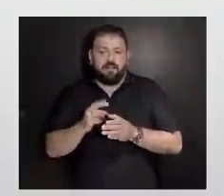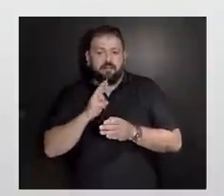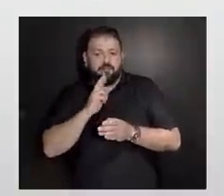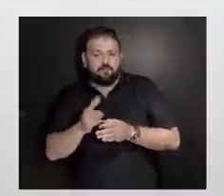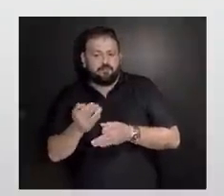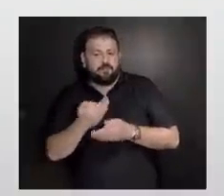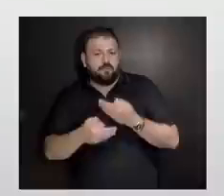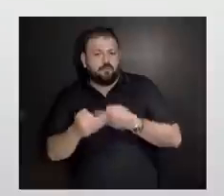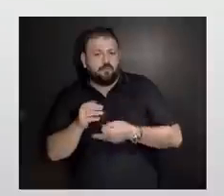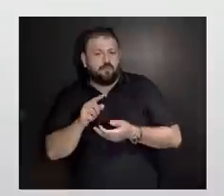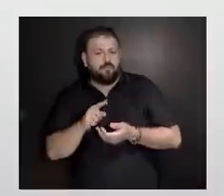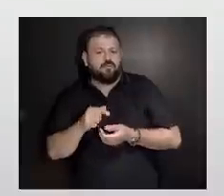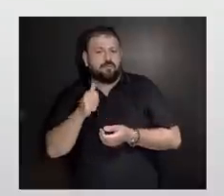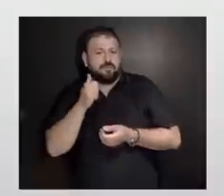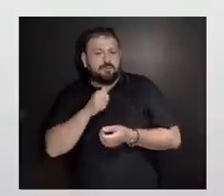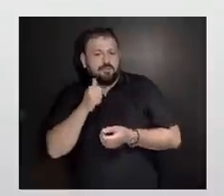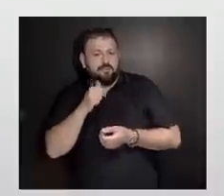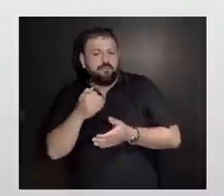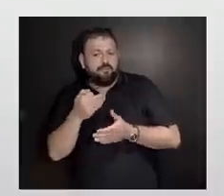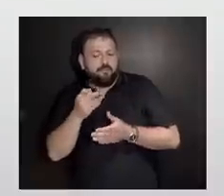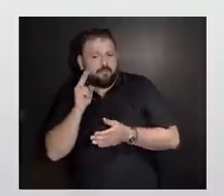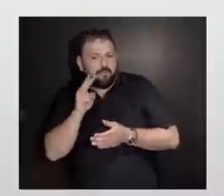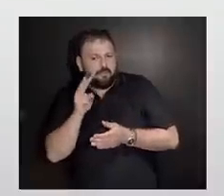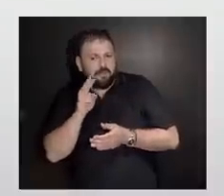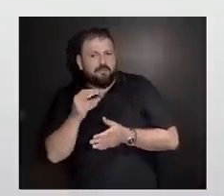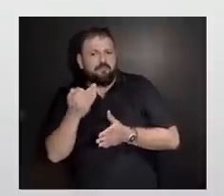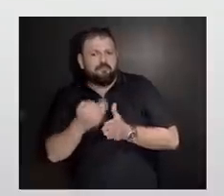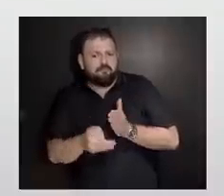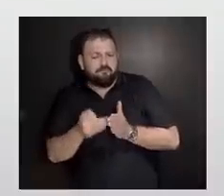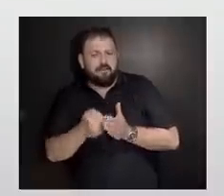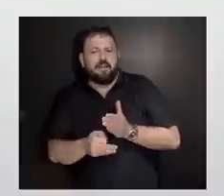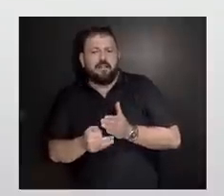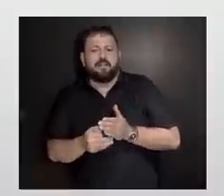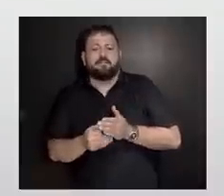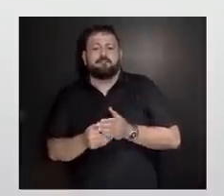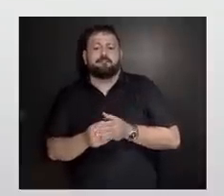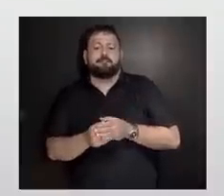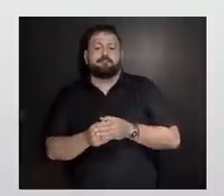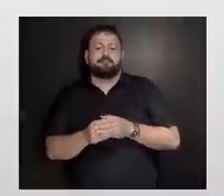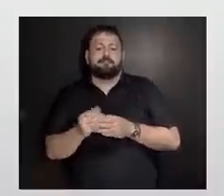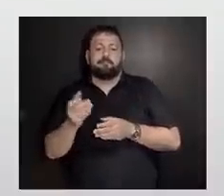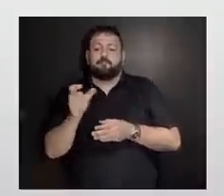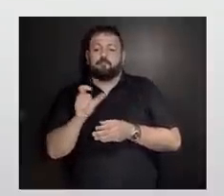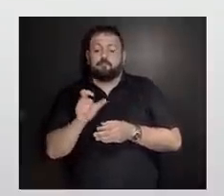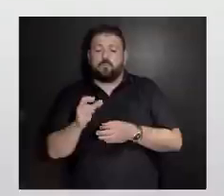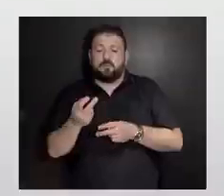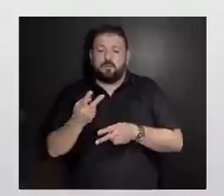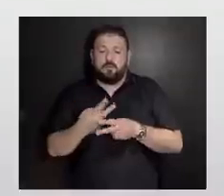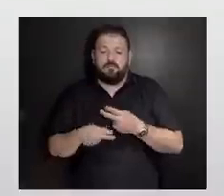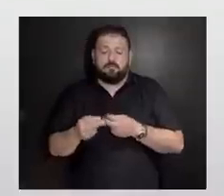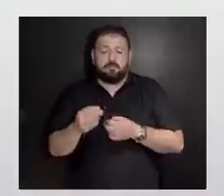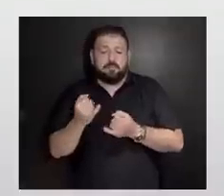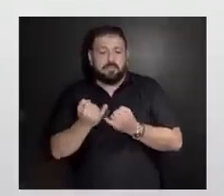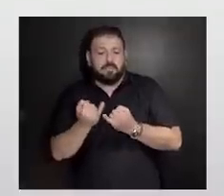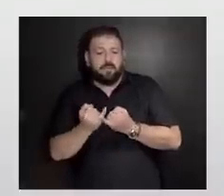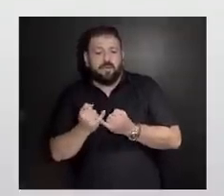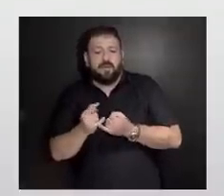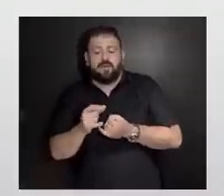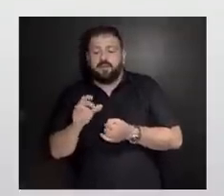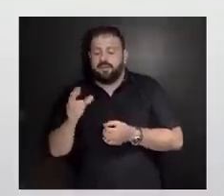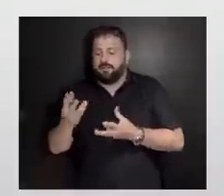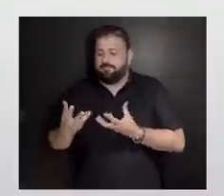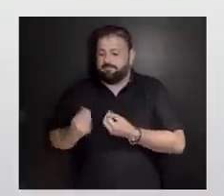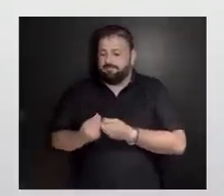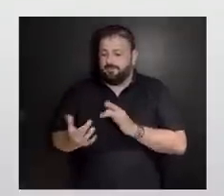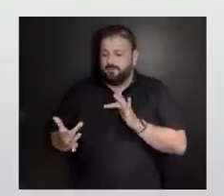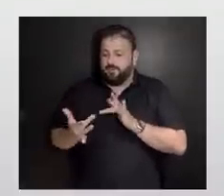una respuesta deficiente de la hormona antidiurética, o sea, la que está producida en el hipotálamo y que estimula a los